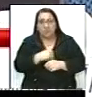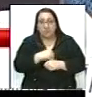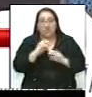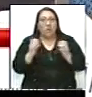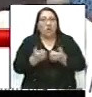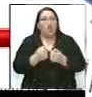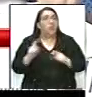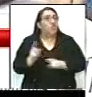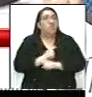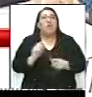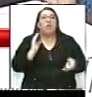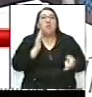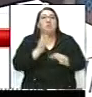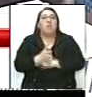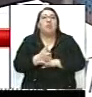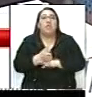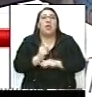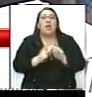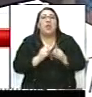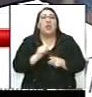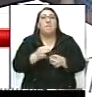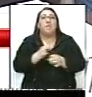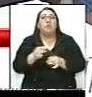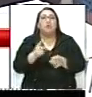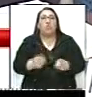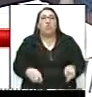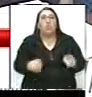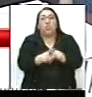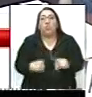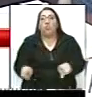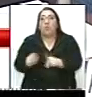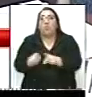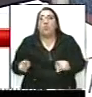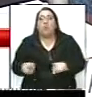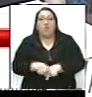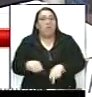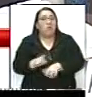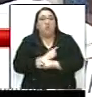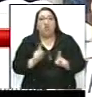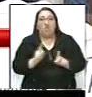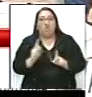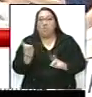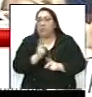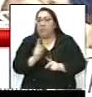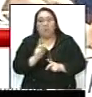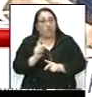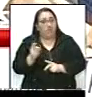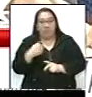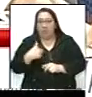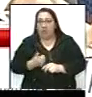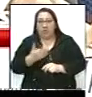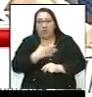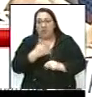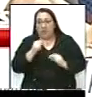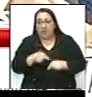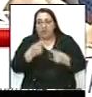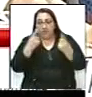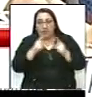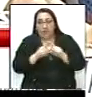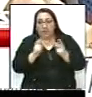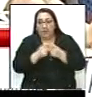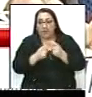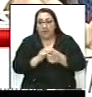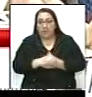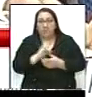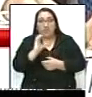Congreso no le va a imponer a ninguna región con quien se junta para que así va a ser, porque el Congreso lo ha decidido. No, señora presidenta. Yo ahí coincido perfectamente con